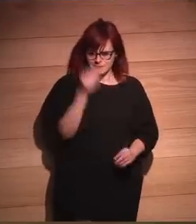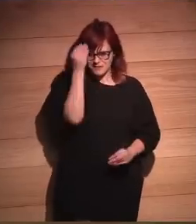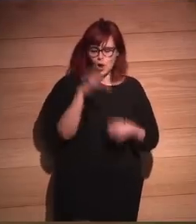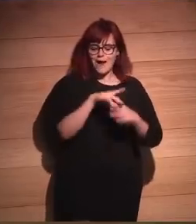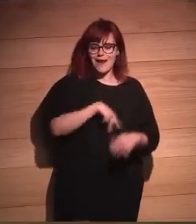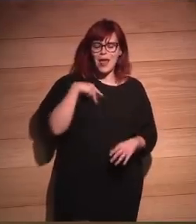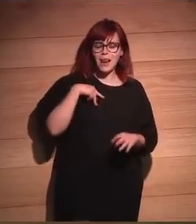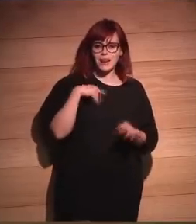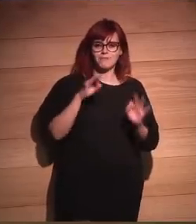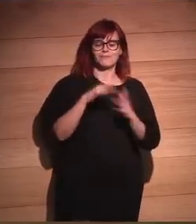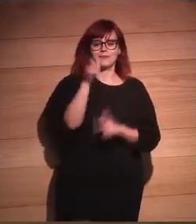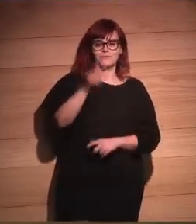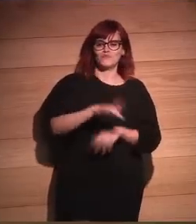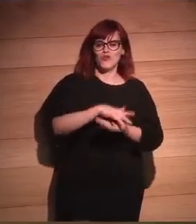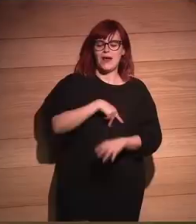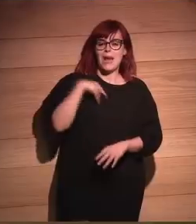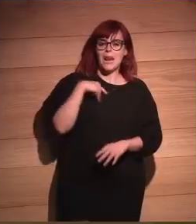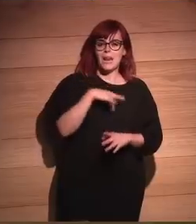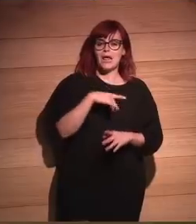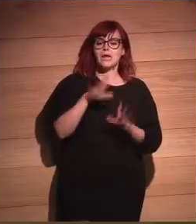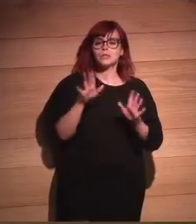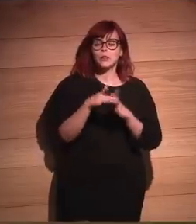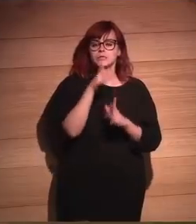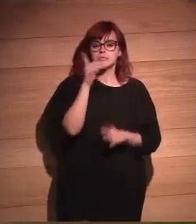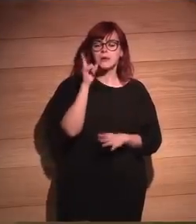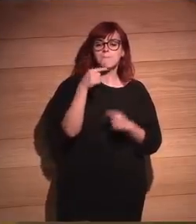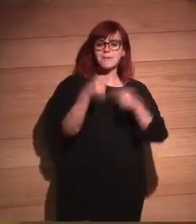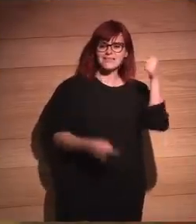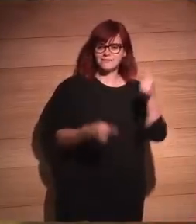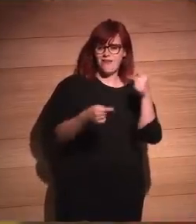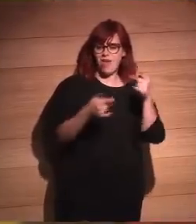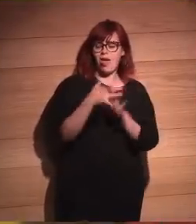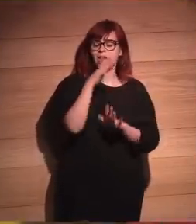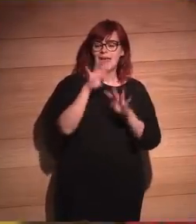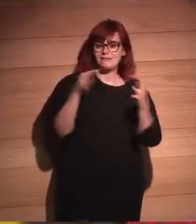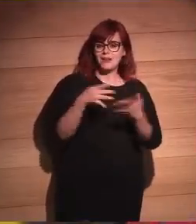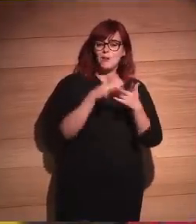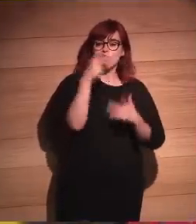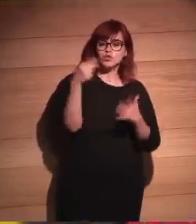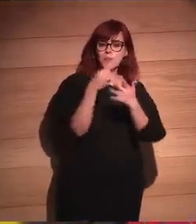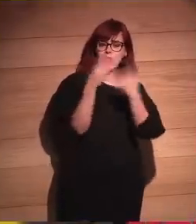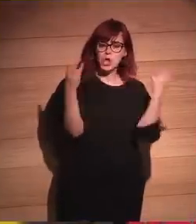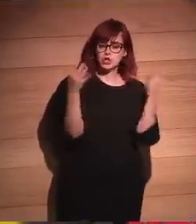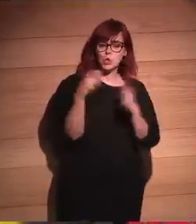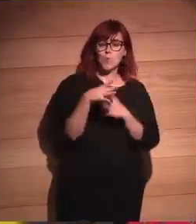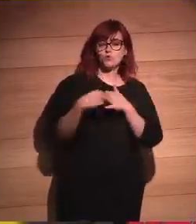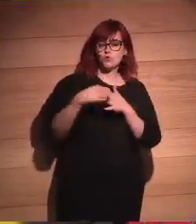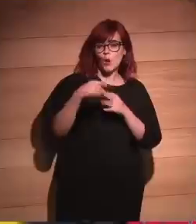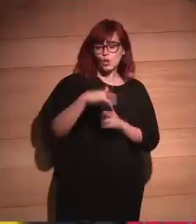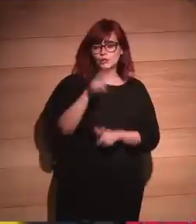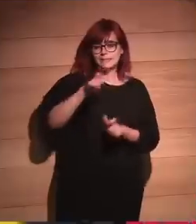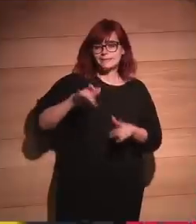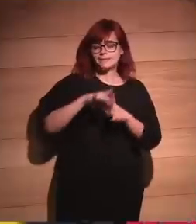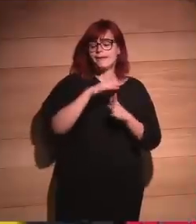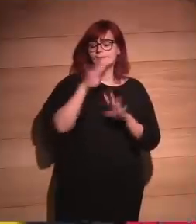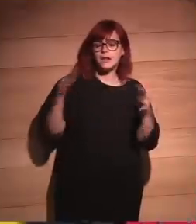sobre la brecha digital, ¿no? Yo creo que hay 4.000 millones, o más o menos, en 2018, de usuarios de Internet de